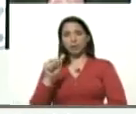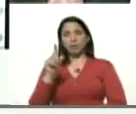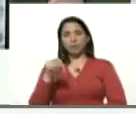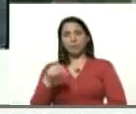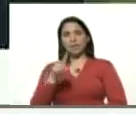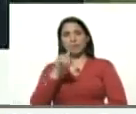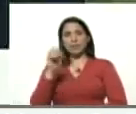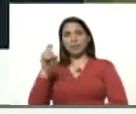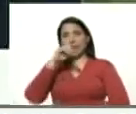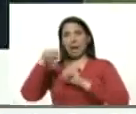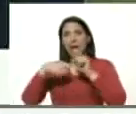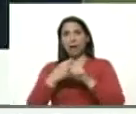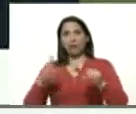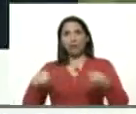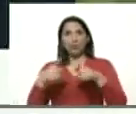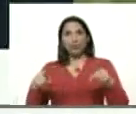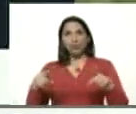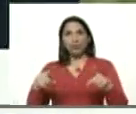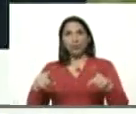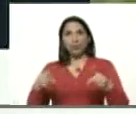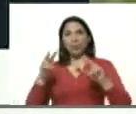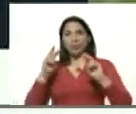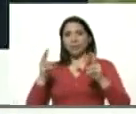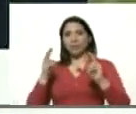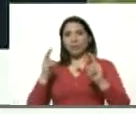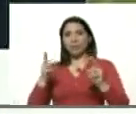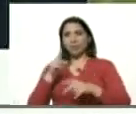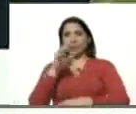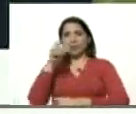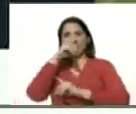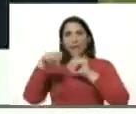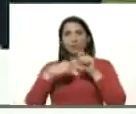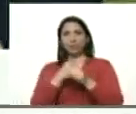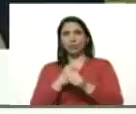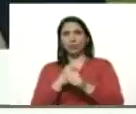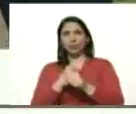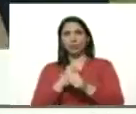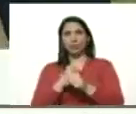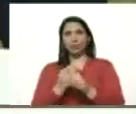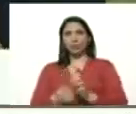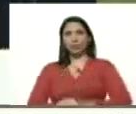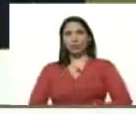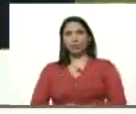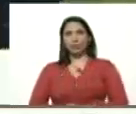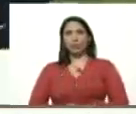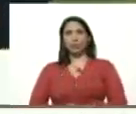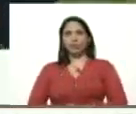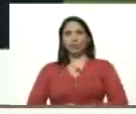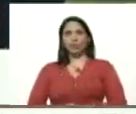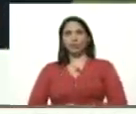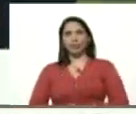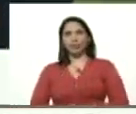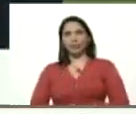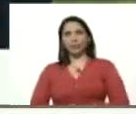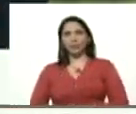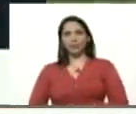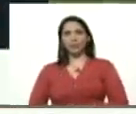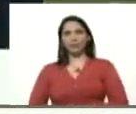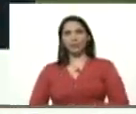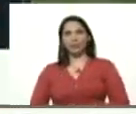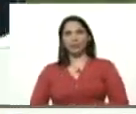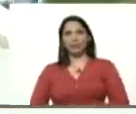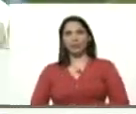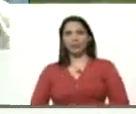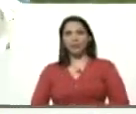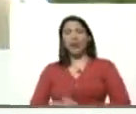encentenariados, vamos a emplear este término por el centenario, por los 100 años del nacimiento de este escritor venezolano